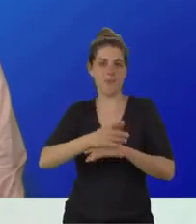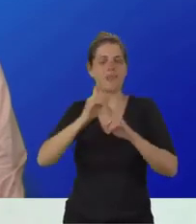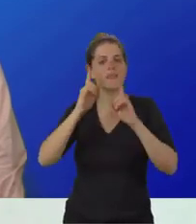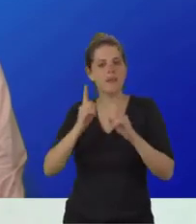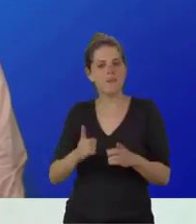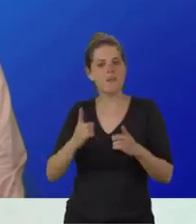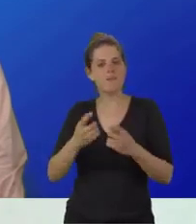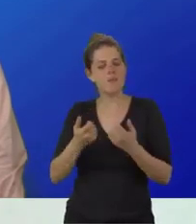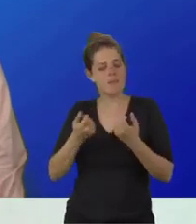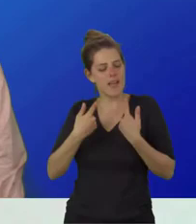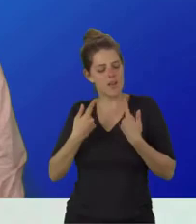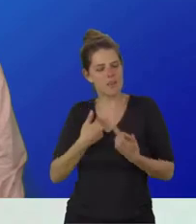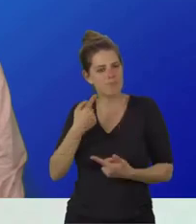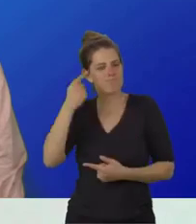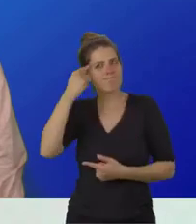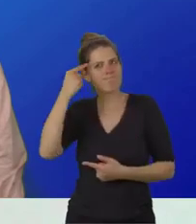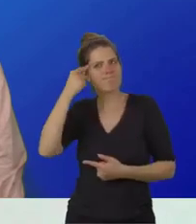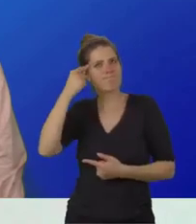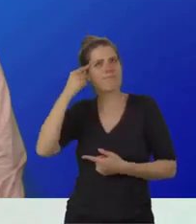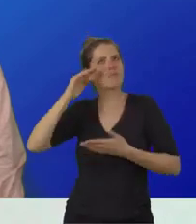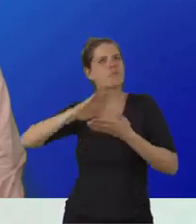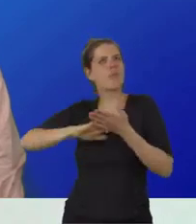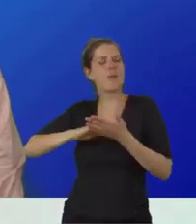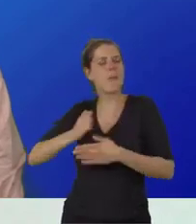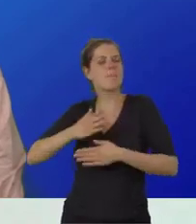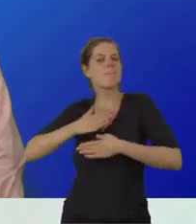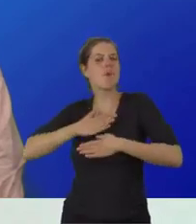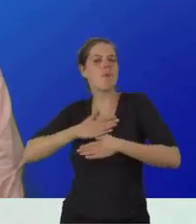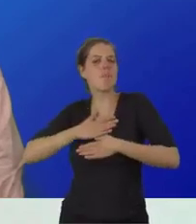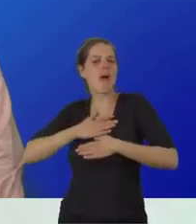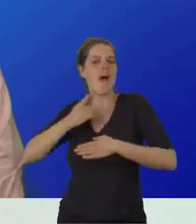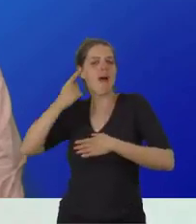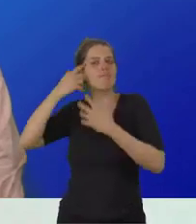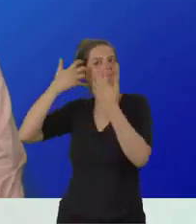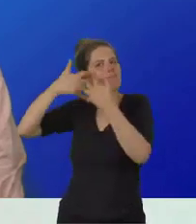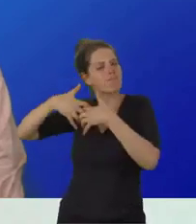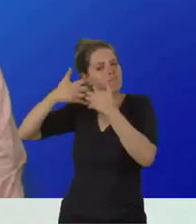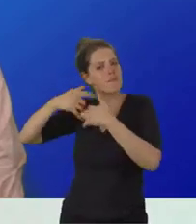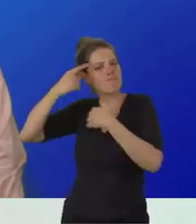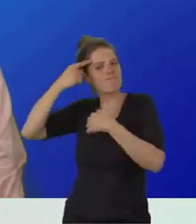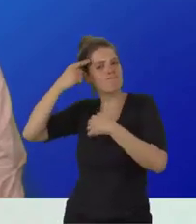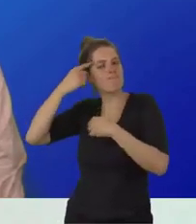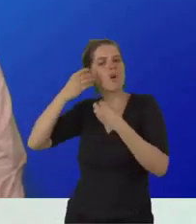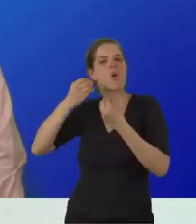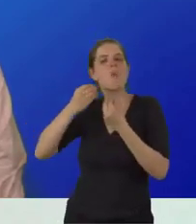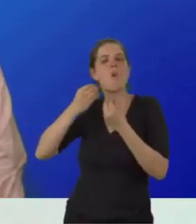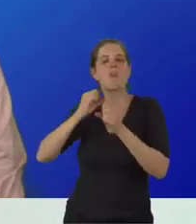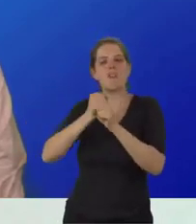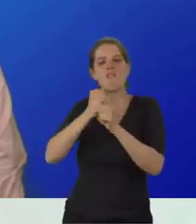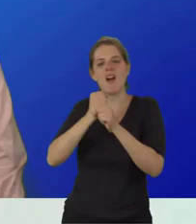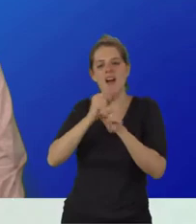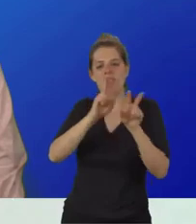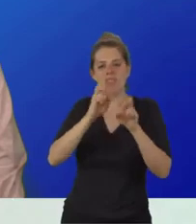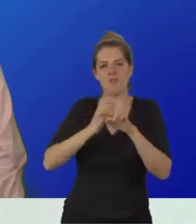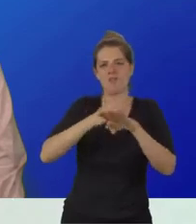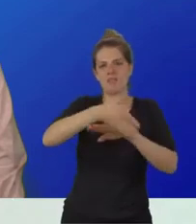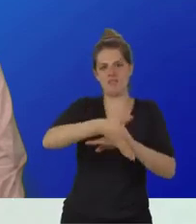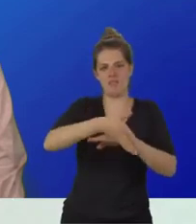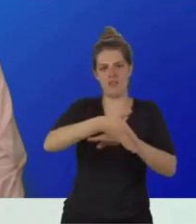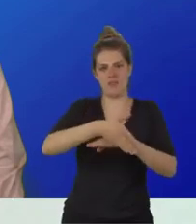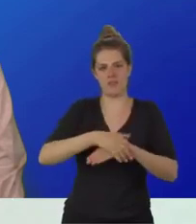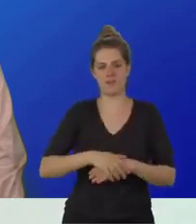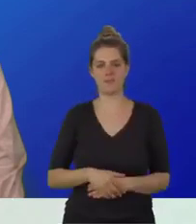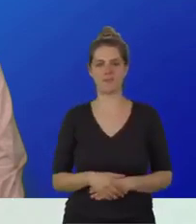hace interpelar acerca de nuestras propias estructuras mentales para poder trabajar con el tema de